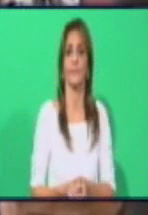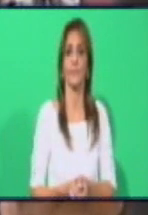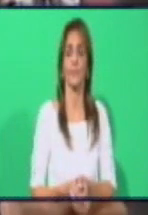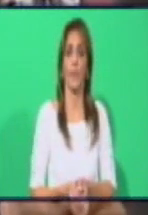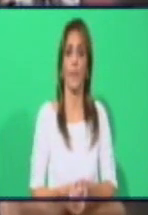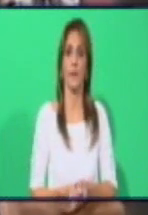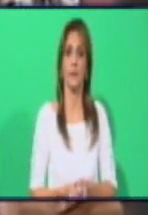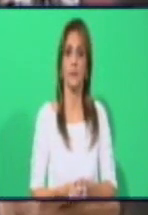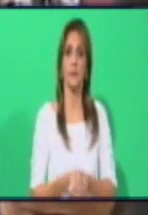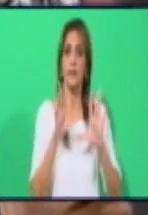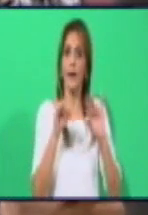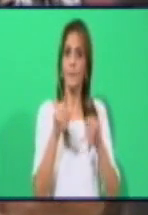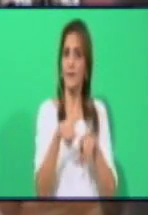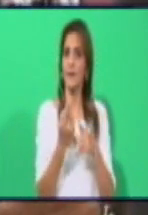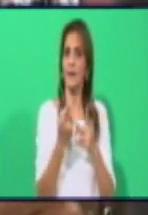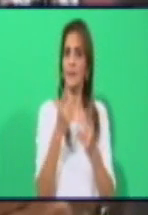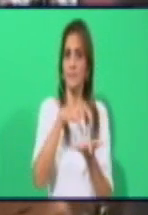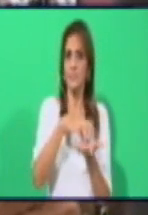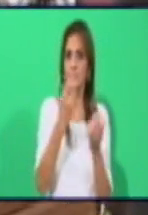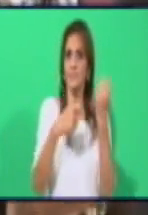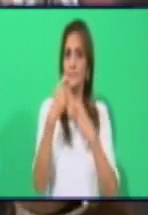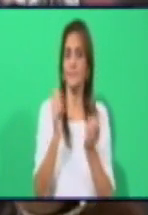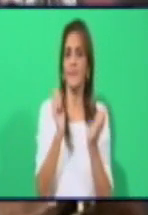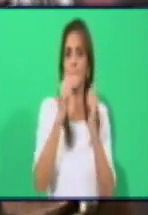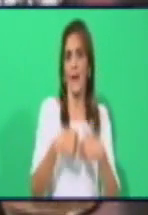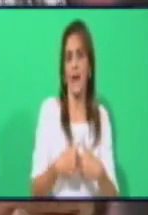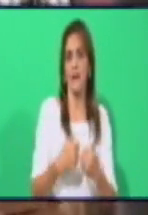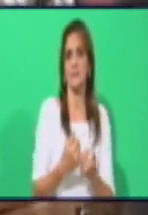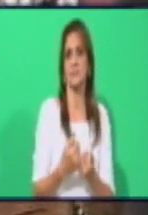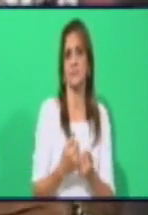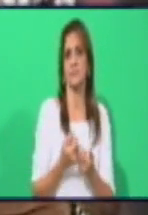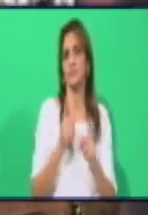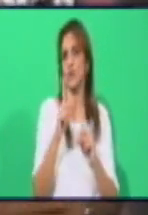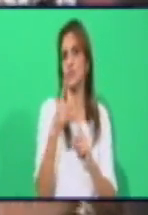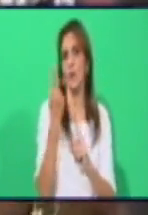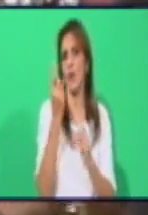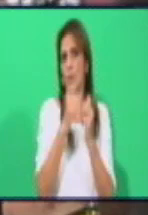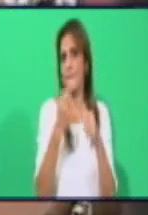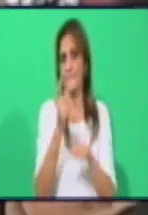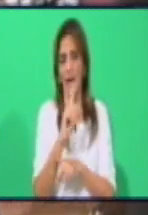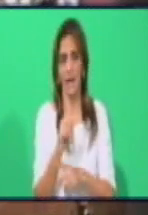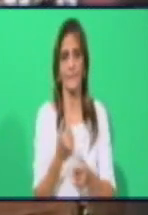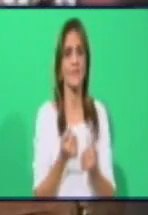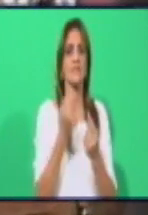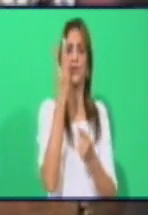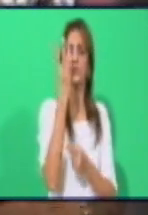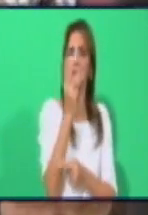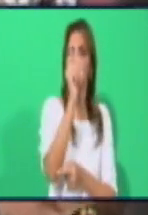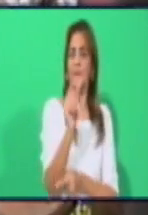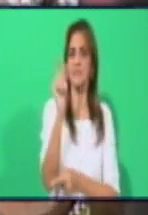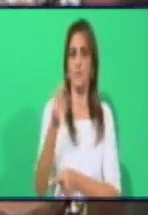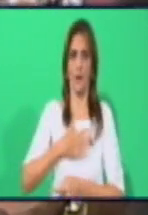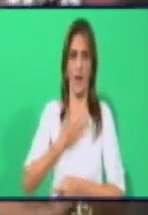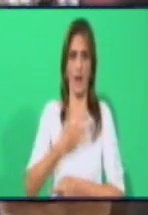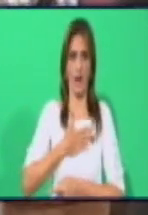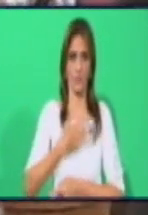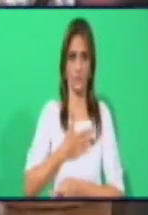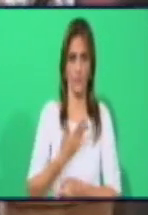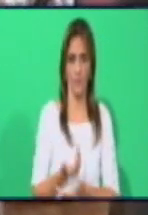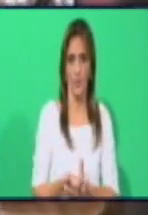del Palacio del Pan, que se repite, pero no es el Palacio del Pan. Estos son 3 cuentas propias, y aquí tengo los nombres, no creo que sea necesario decir, que